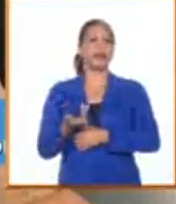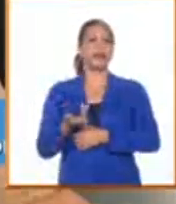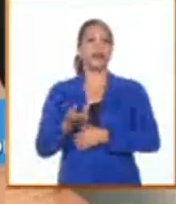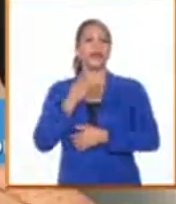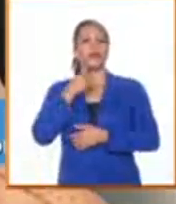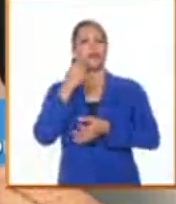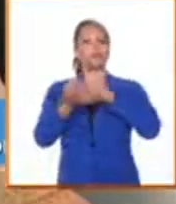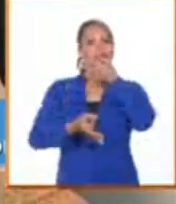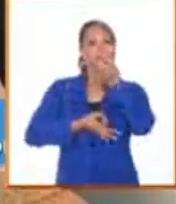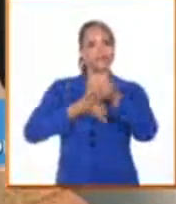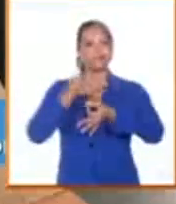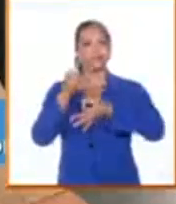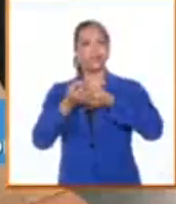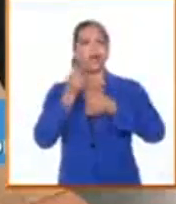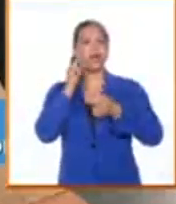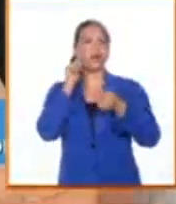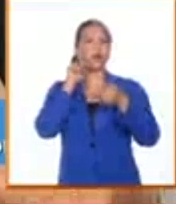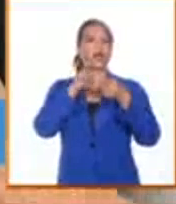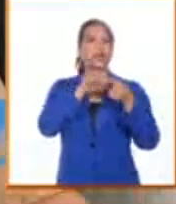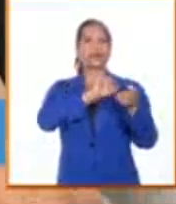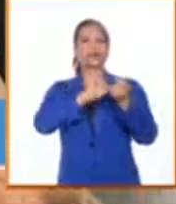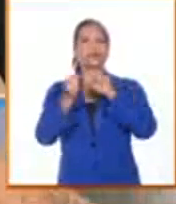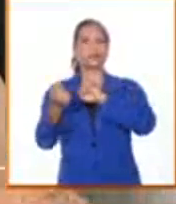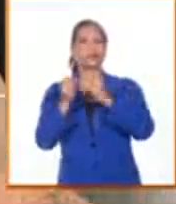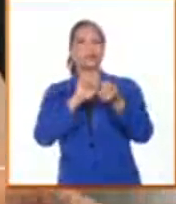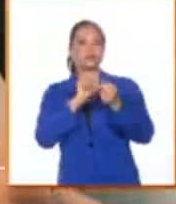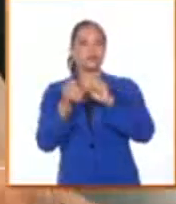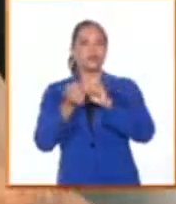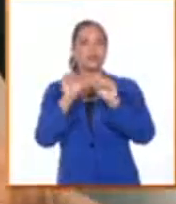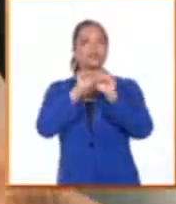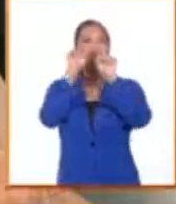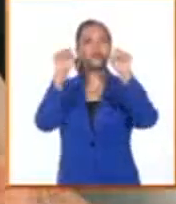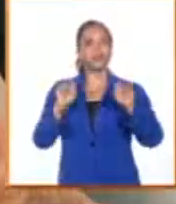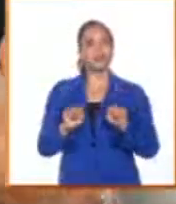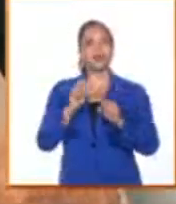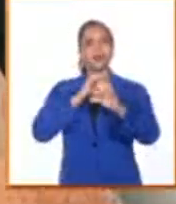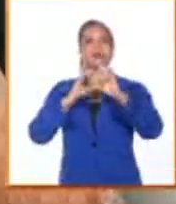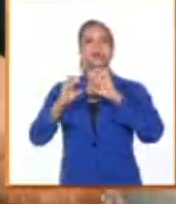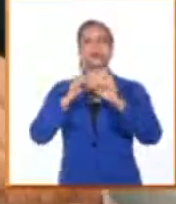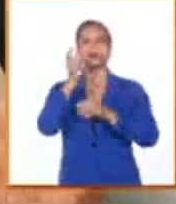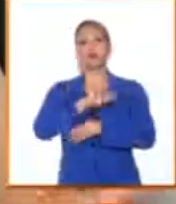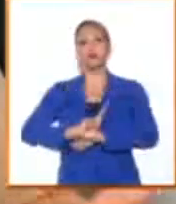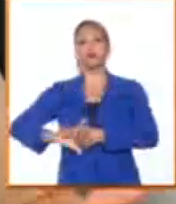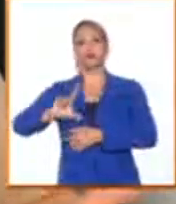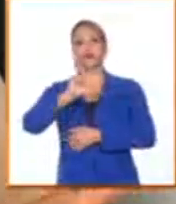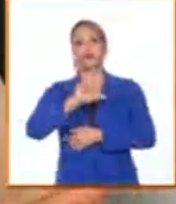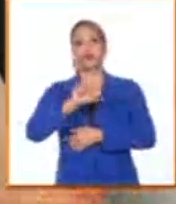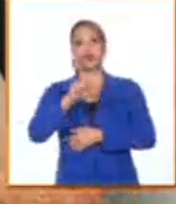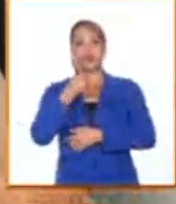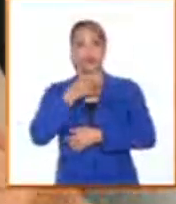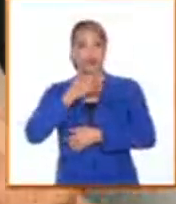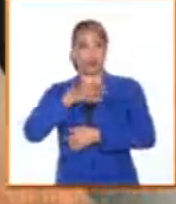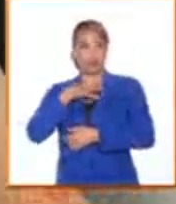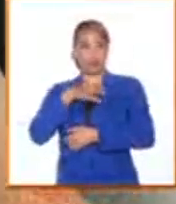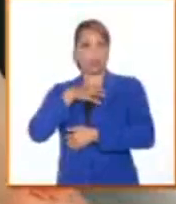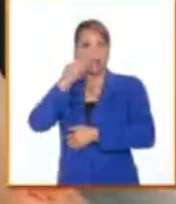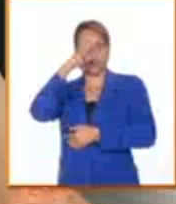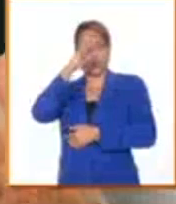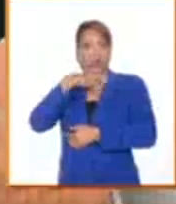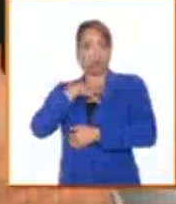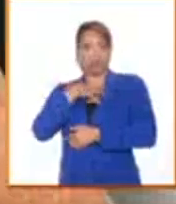plantearse como objeto de regulación el sistema de comunicación social que tiene el país, porque es que lo